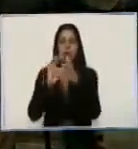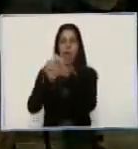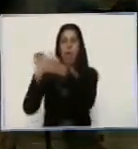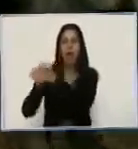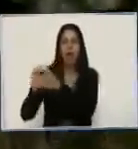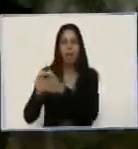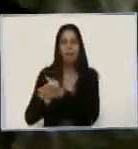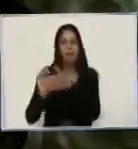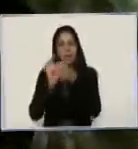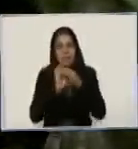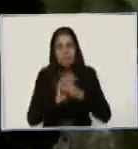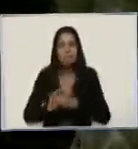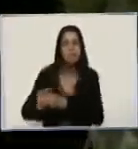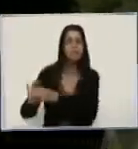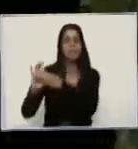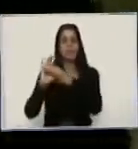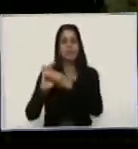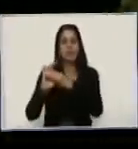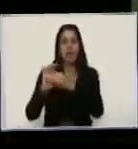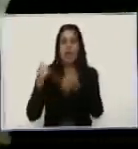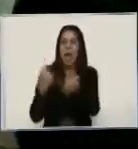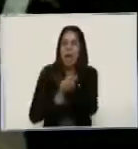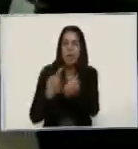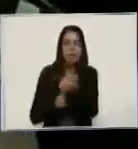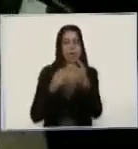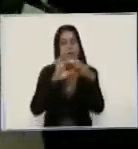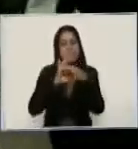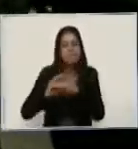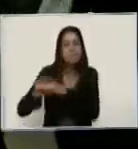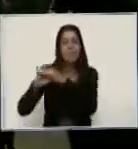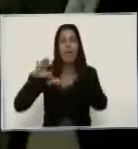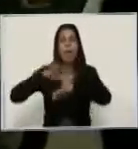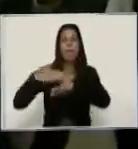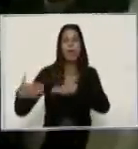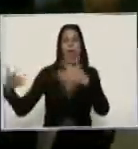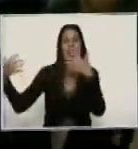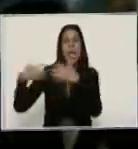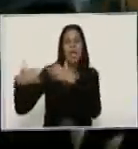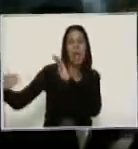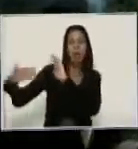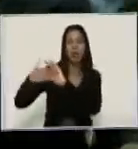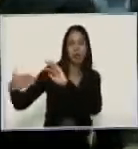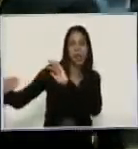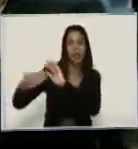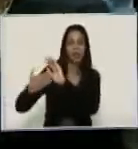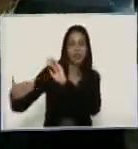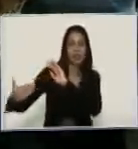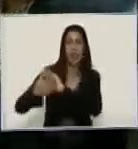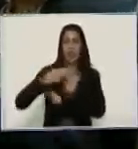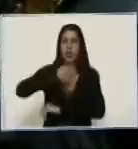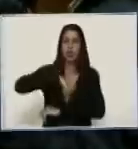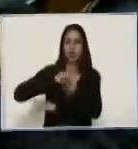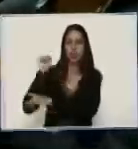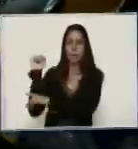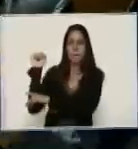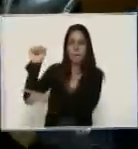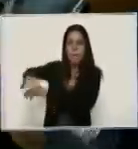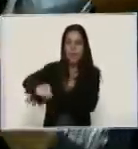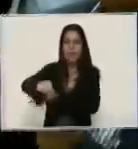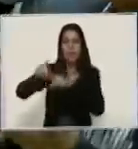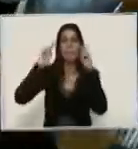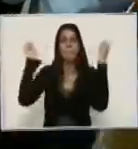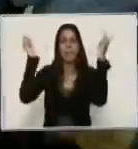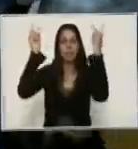compatriota, compañero, porque esta guerra la vamos a vencer